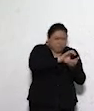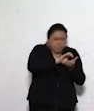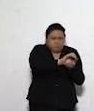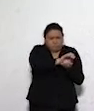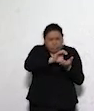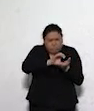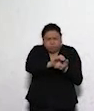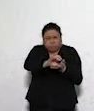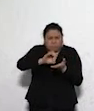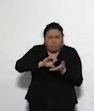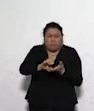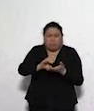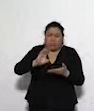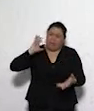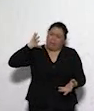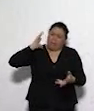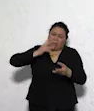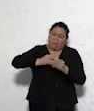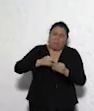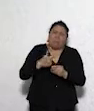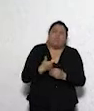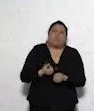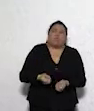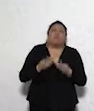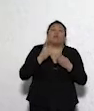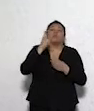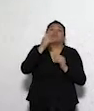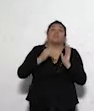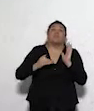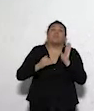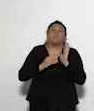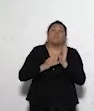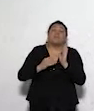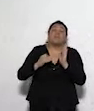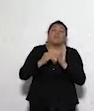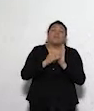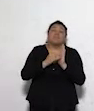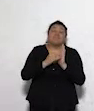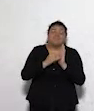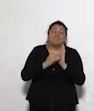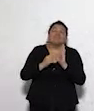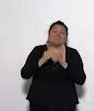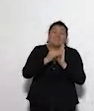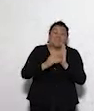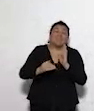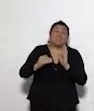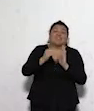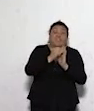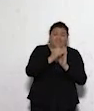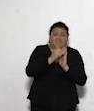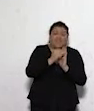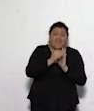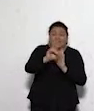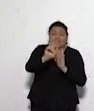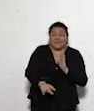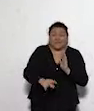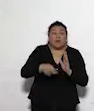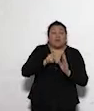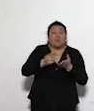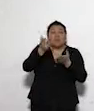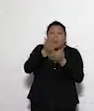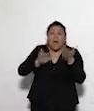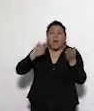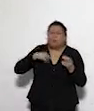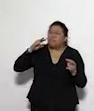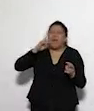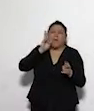se han erogado en este ámbito, habríamos superado el millón de millones de pesos en un ámbito en el que los resultados están lejos